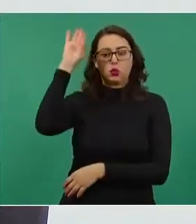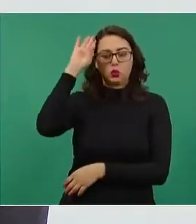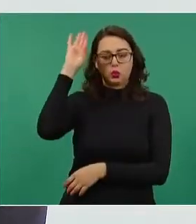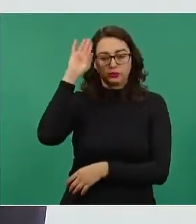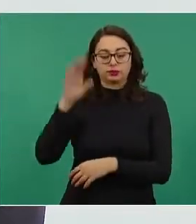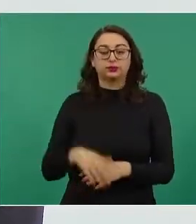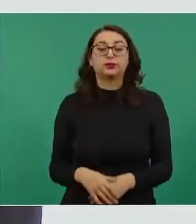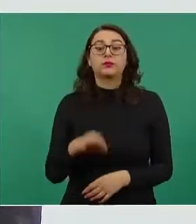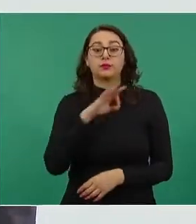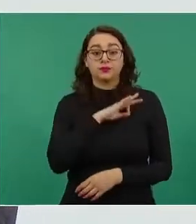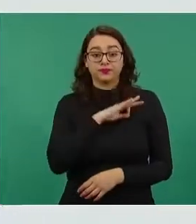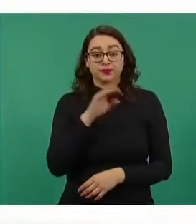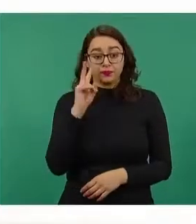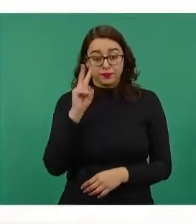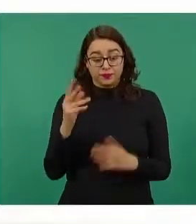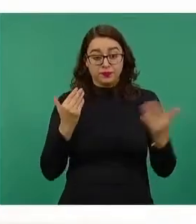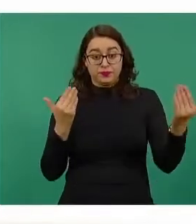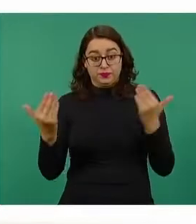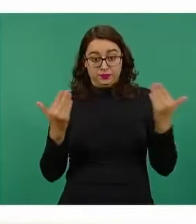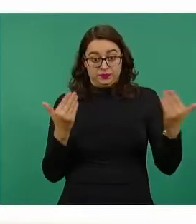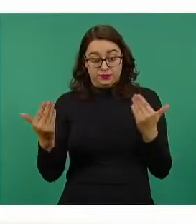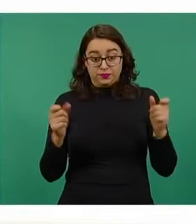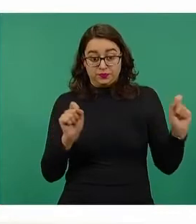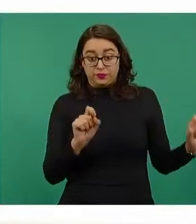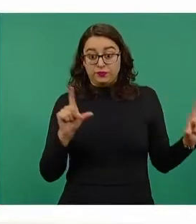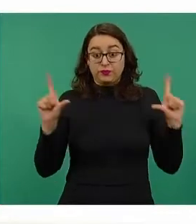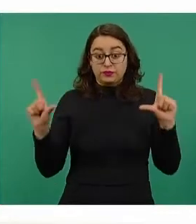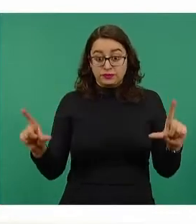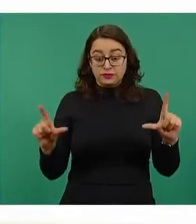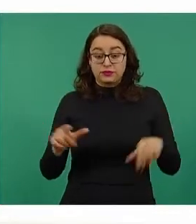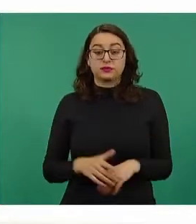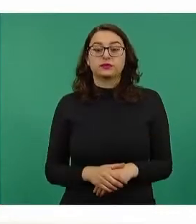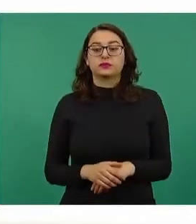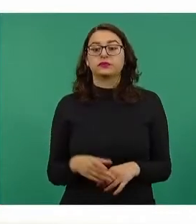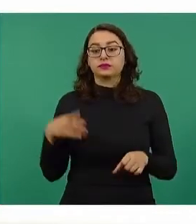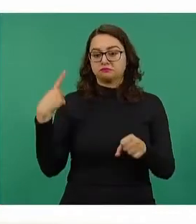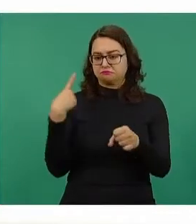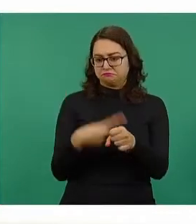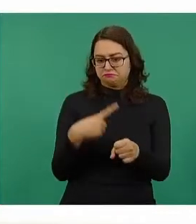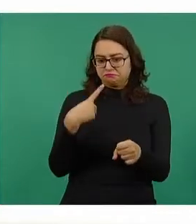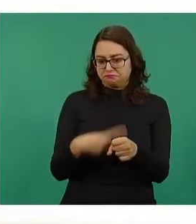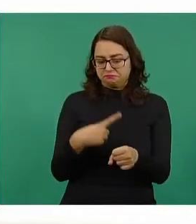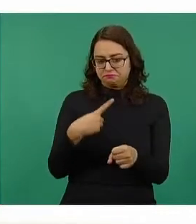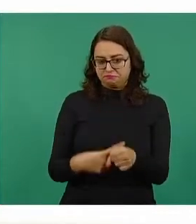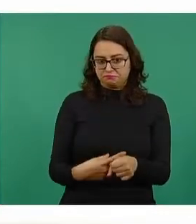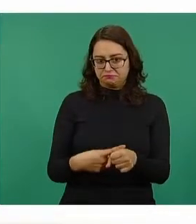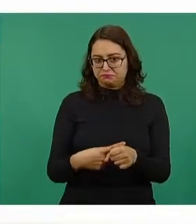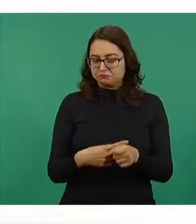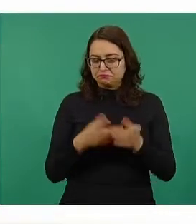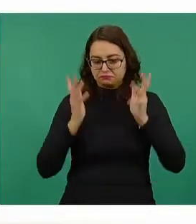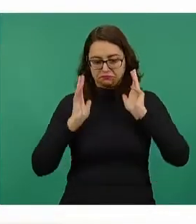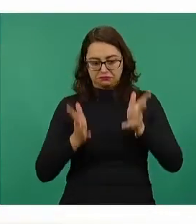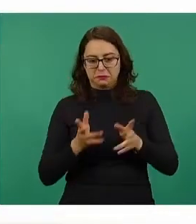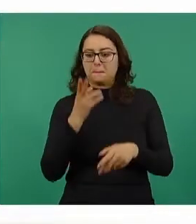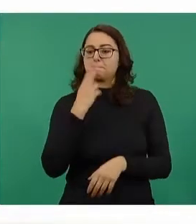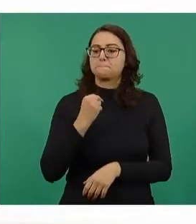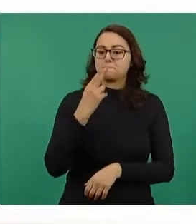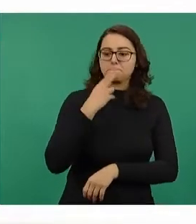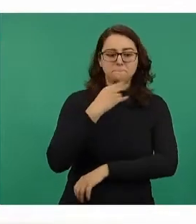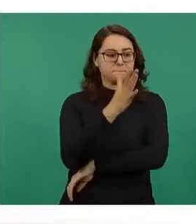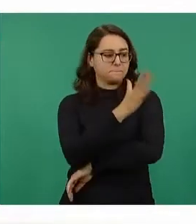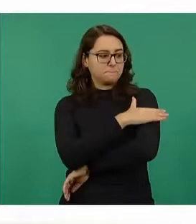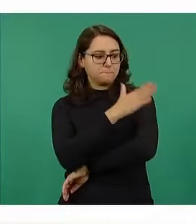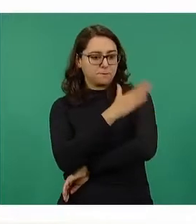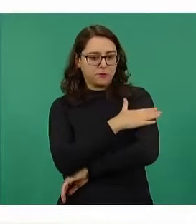en donde mostramos además la diferencia de tener comorbilidades, es decir, enfermedades crónicas agregadas, diabetes,